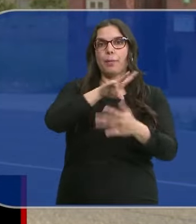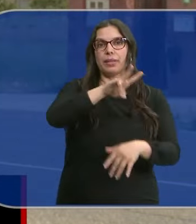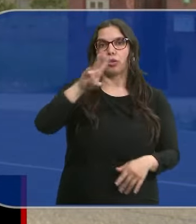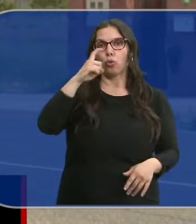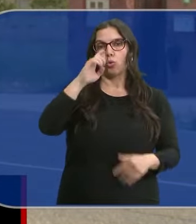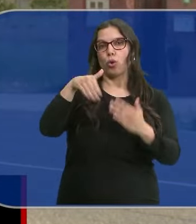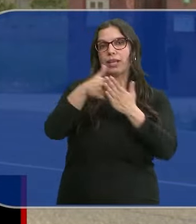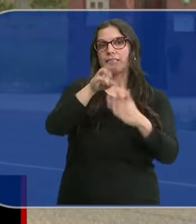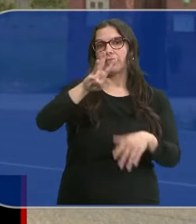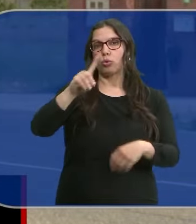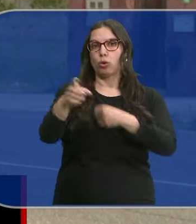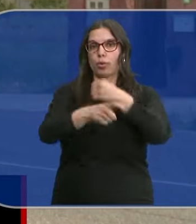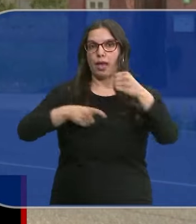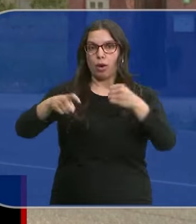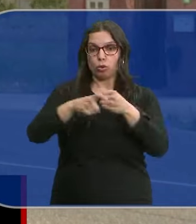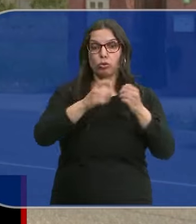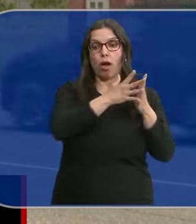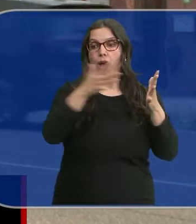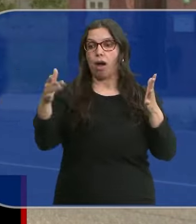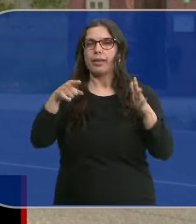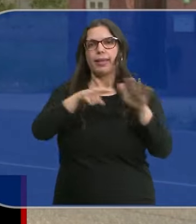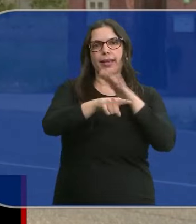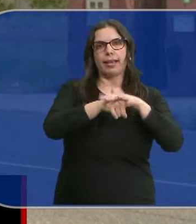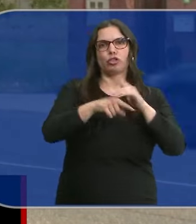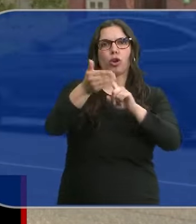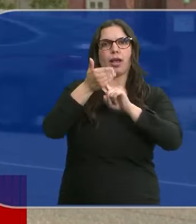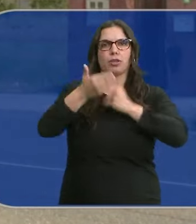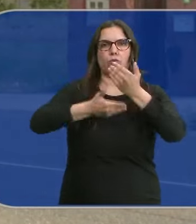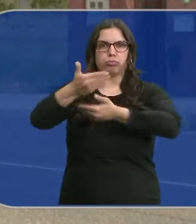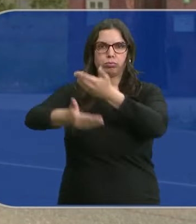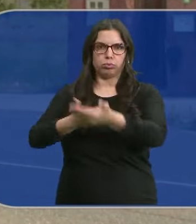estarán hasta el 31 de agosto mientras se tramita esta solicitud.